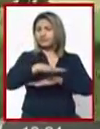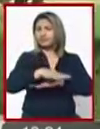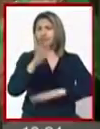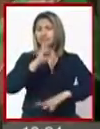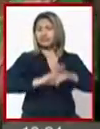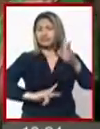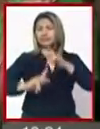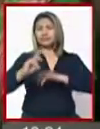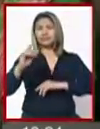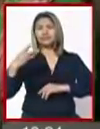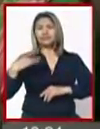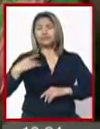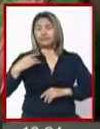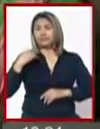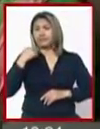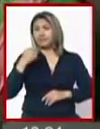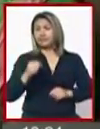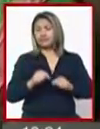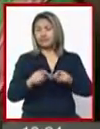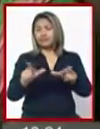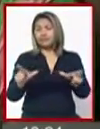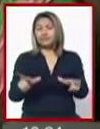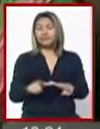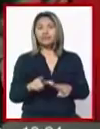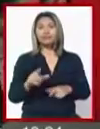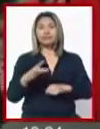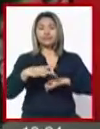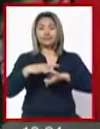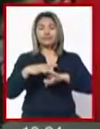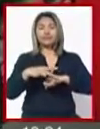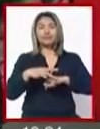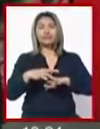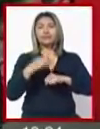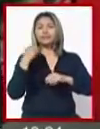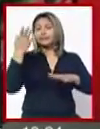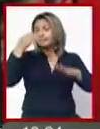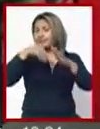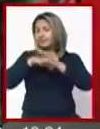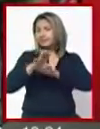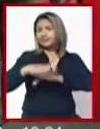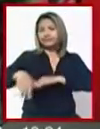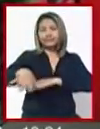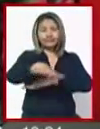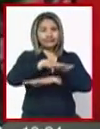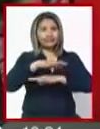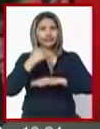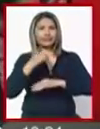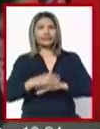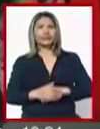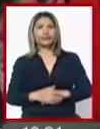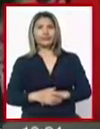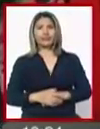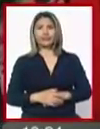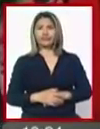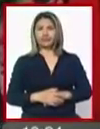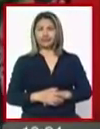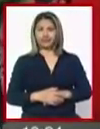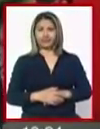de pobladores del Chapare en la comunidad Tierra Firme. Aparecen y se perpetran en la comunidad, haciendo de